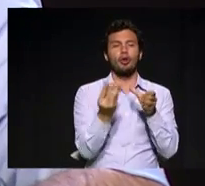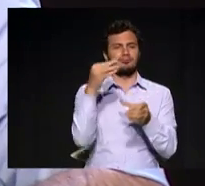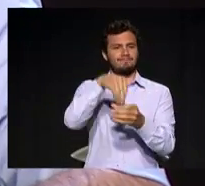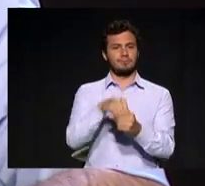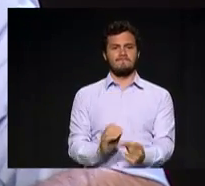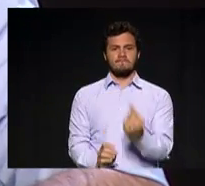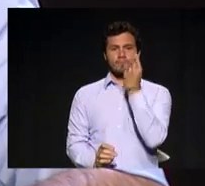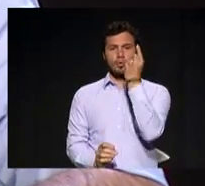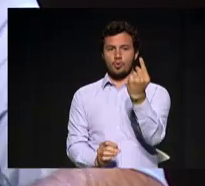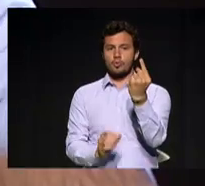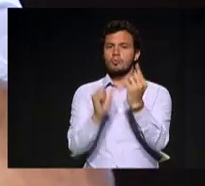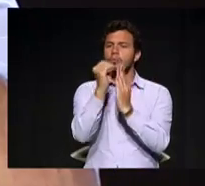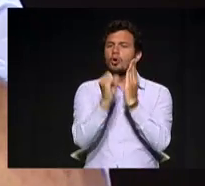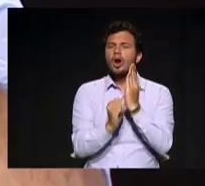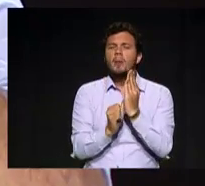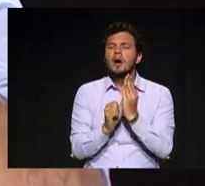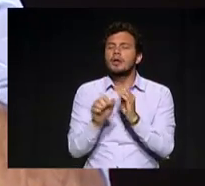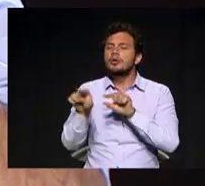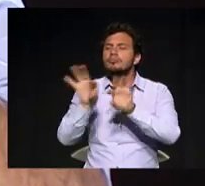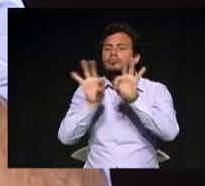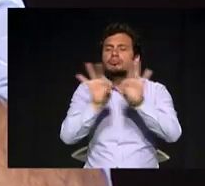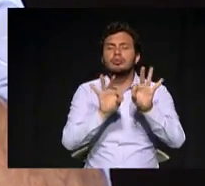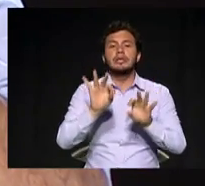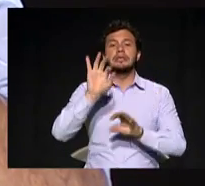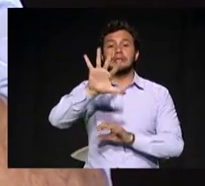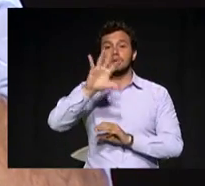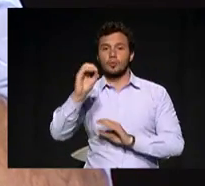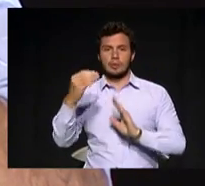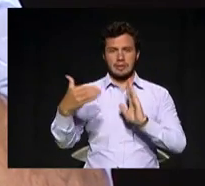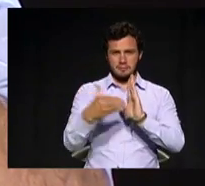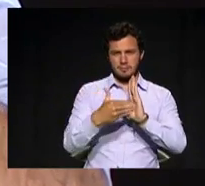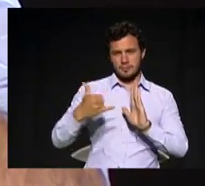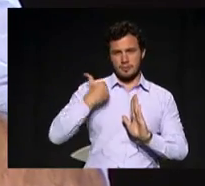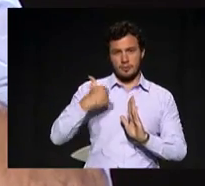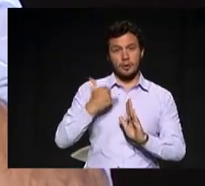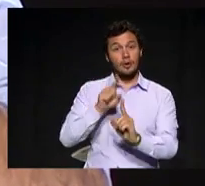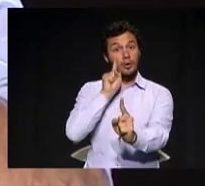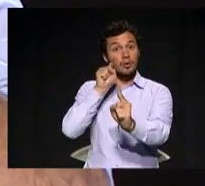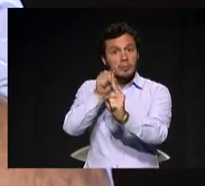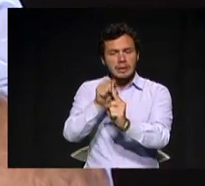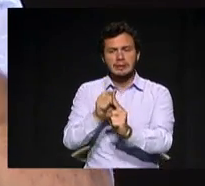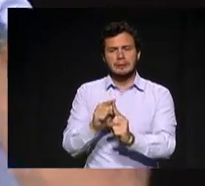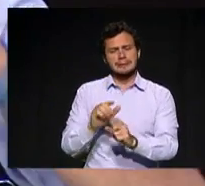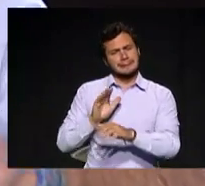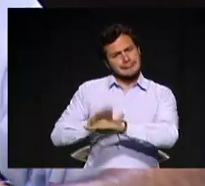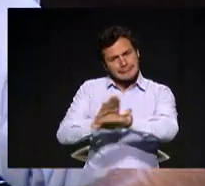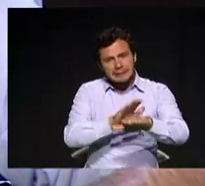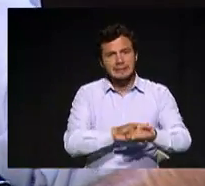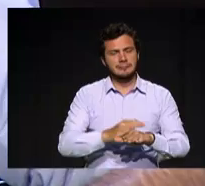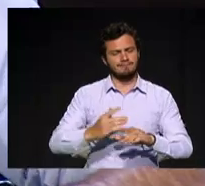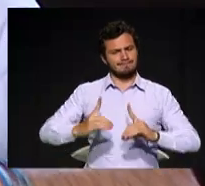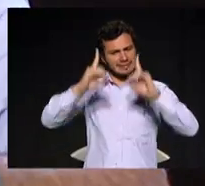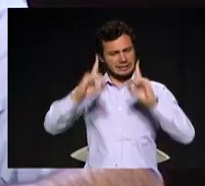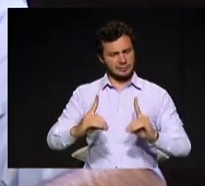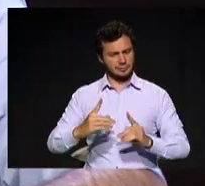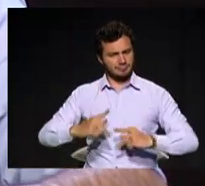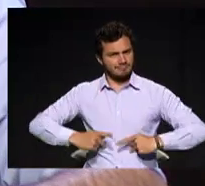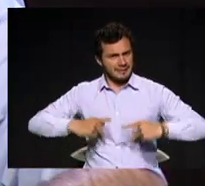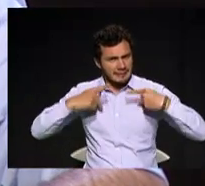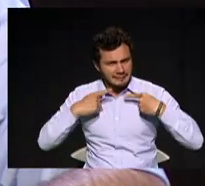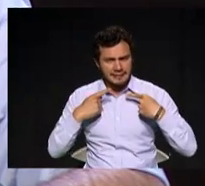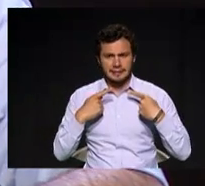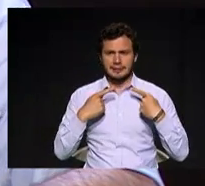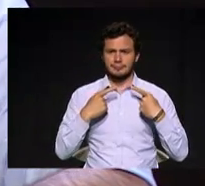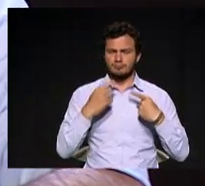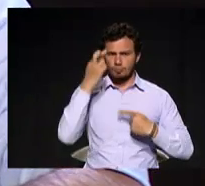50.000 jóvenes con oportunidades para que tomen unas buenas decisiones en lo personal en lo profesional en lo laboral muchas